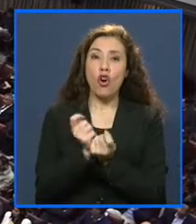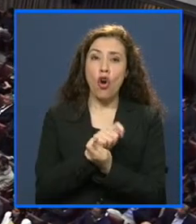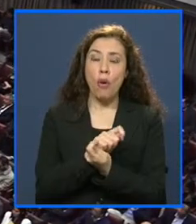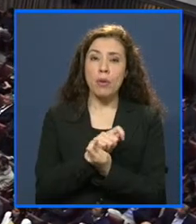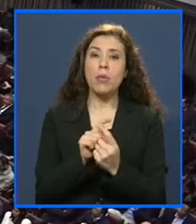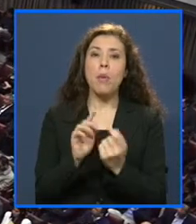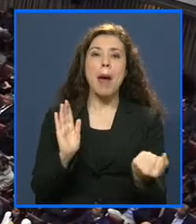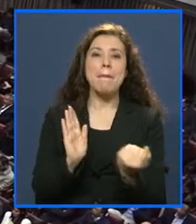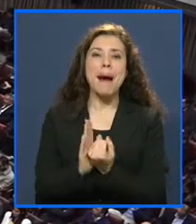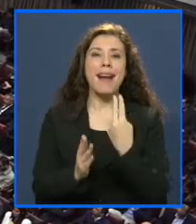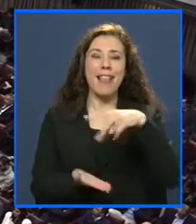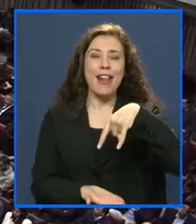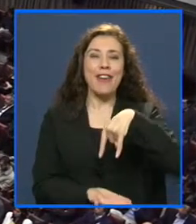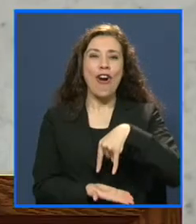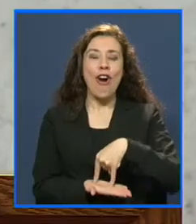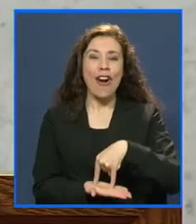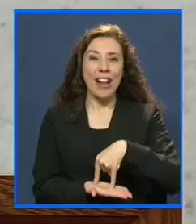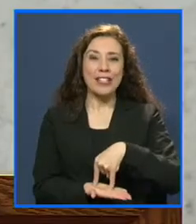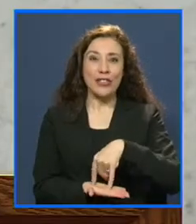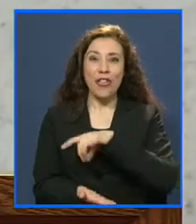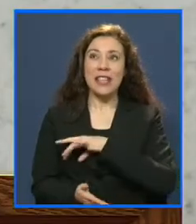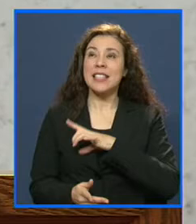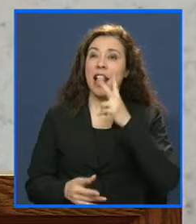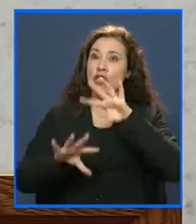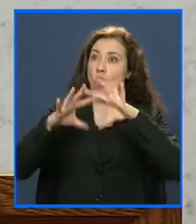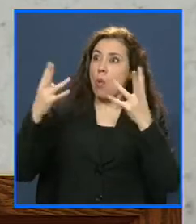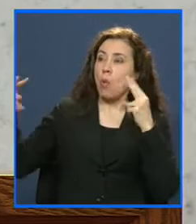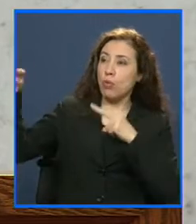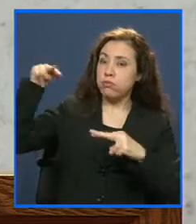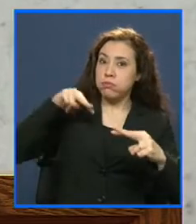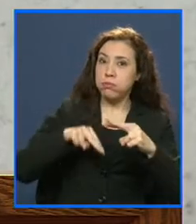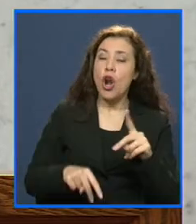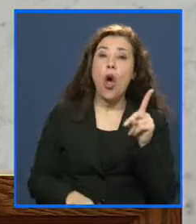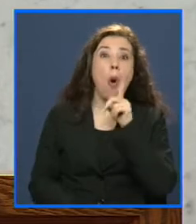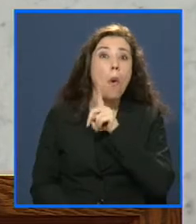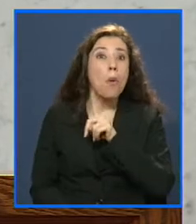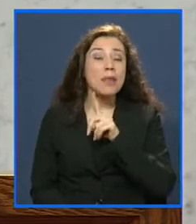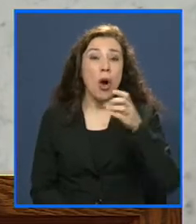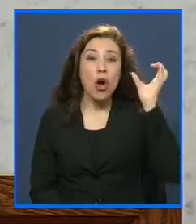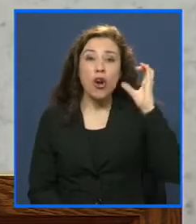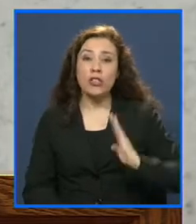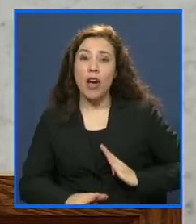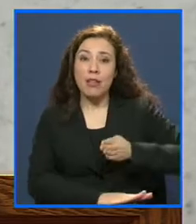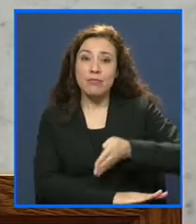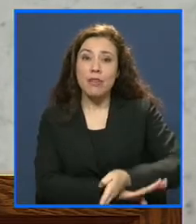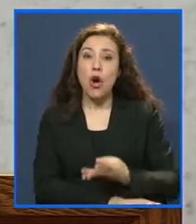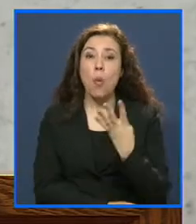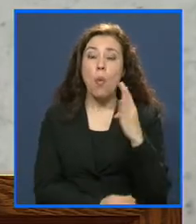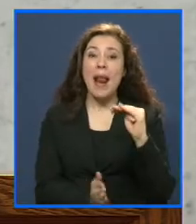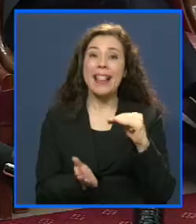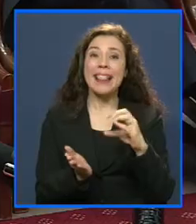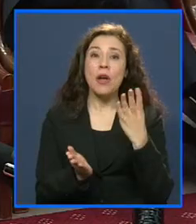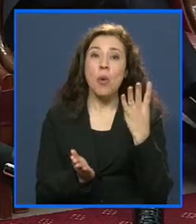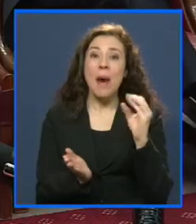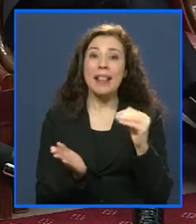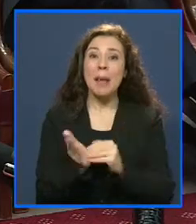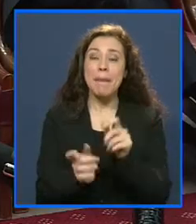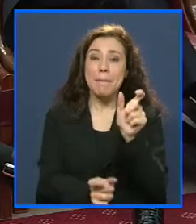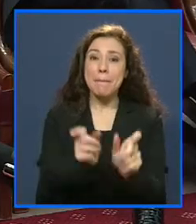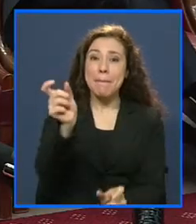un sello del congreso chileno a nivel mundial en la versión en la última versión asistieron 40.000 personas